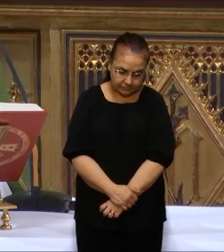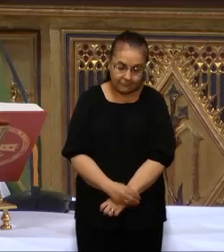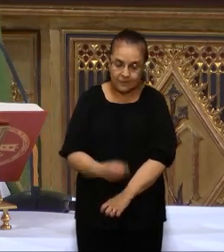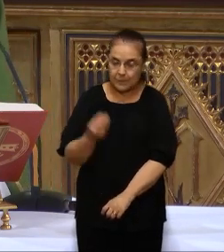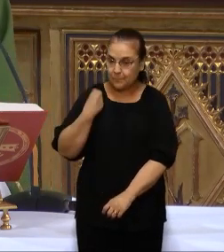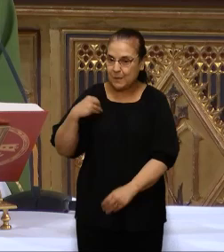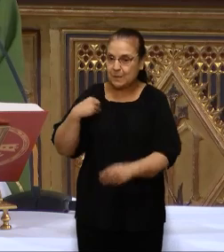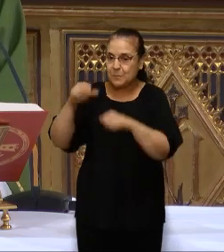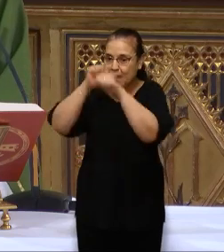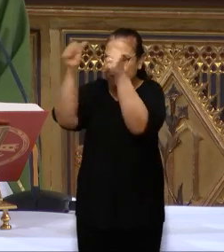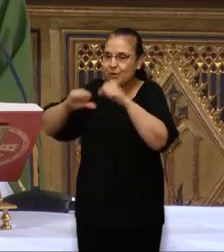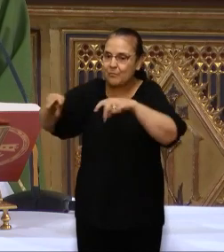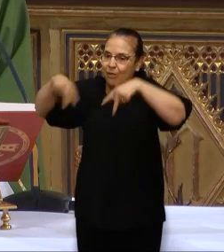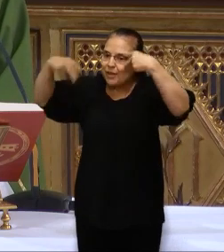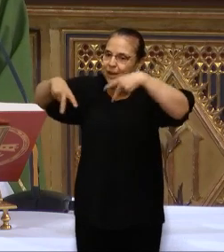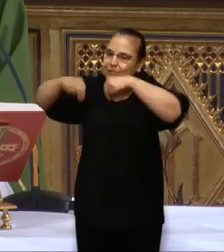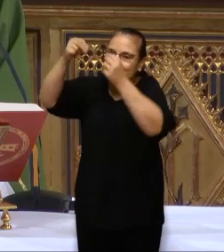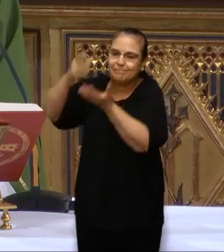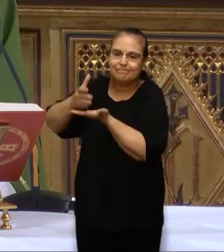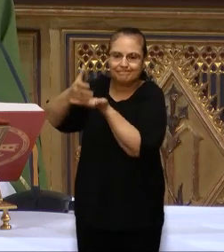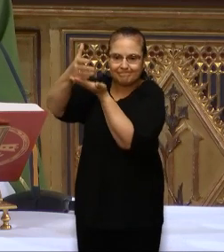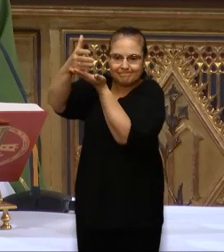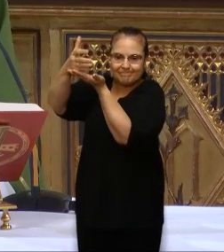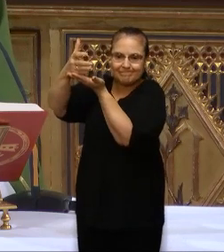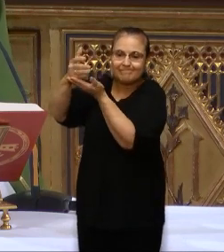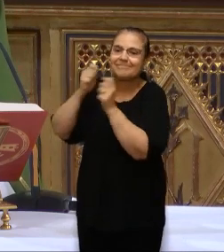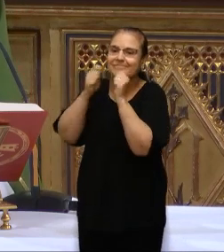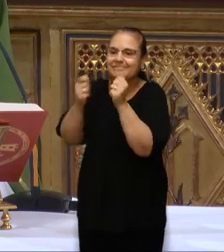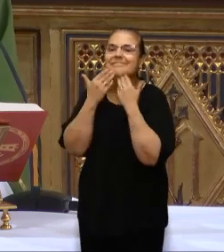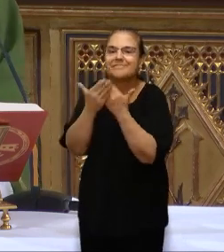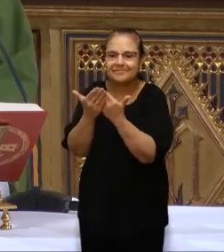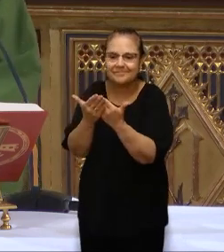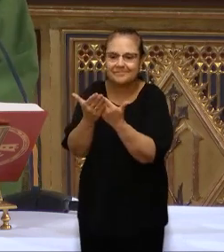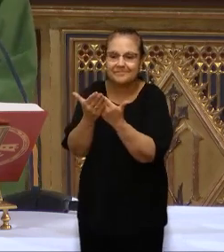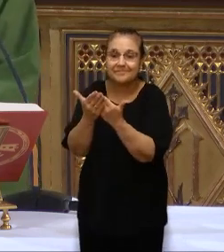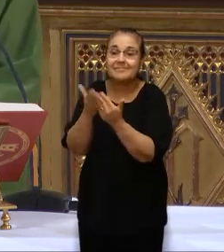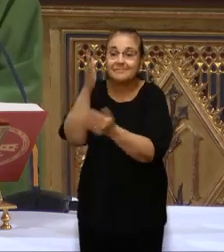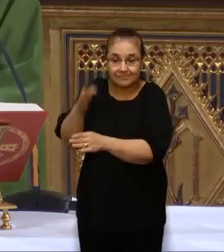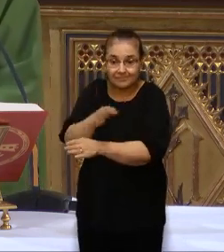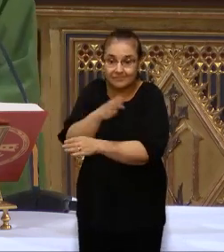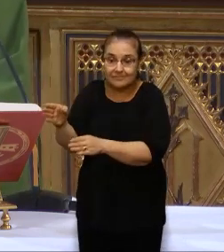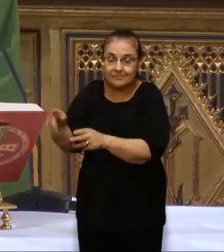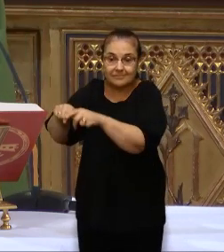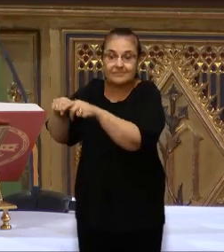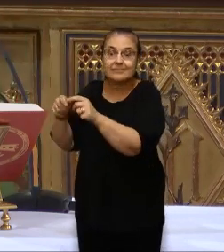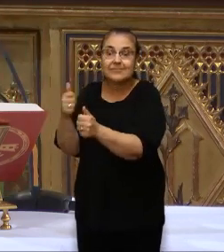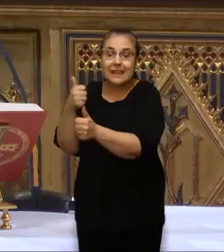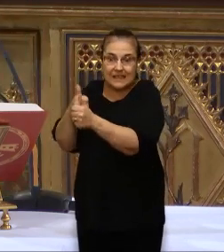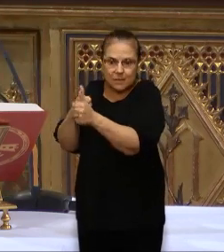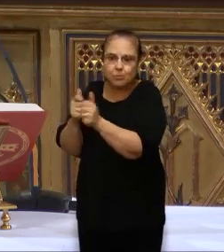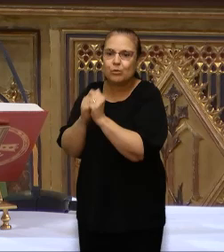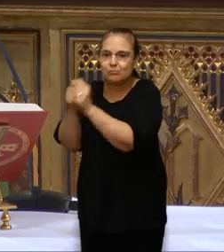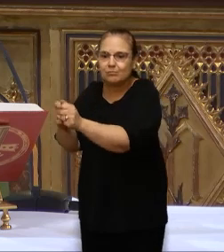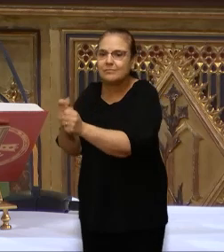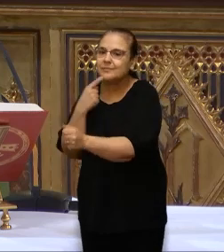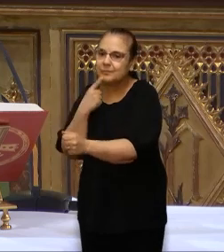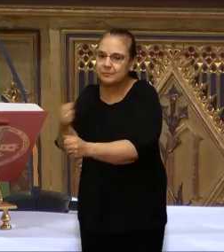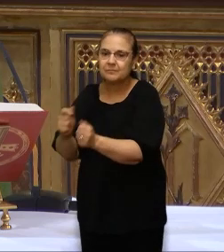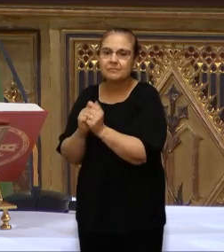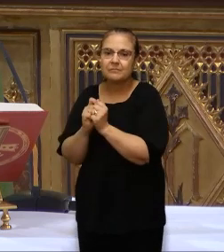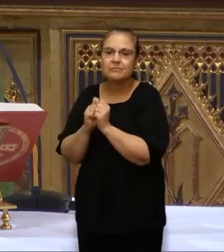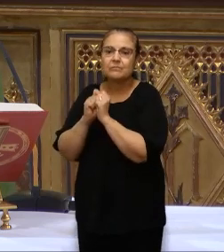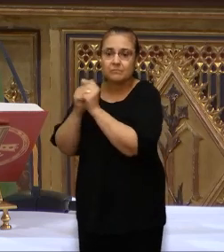Del mismo modo, acabada la cena, tomó el cáliz, dando gracias, te bendijo, y lo pasó a sus discípulos,